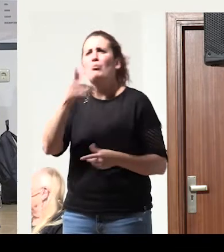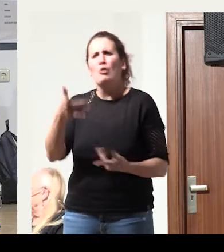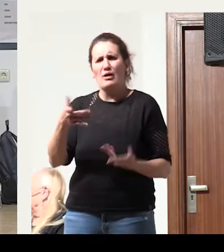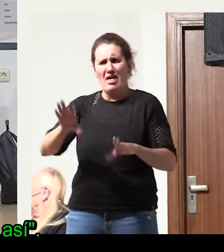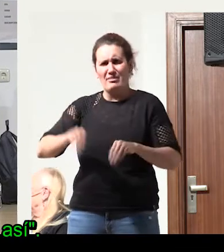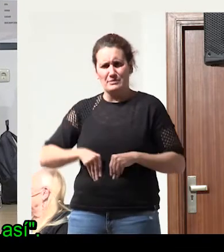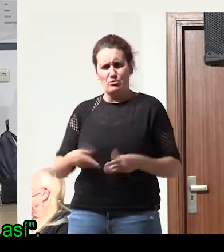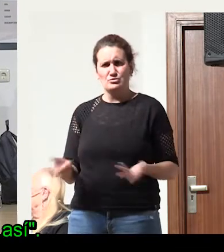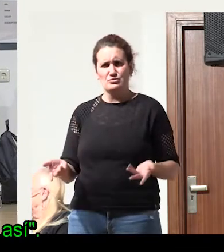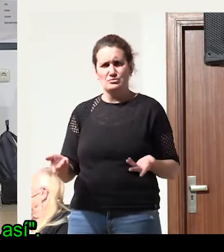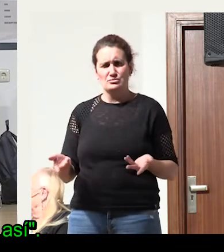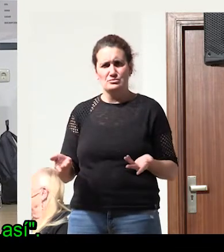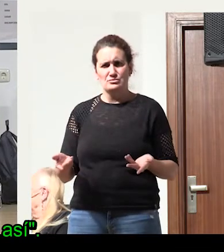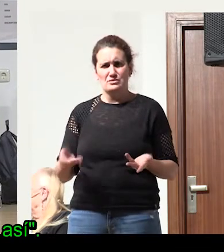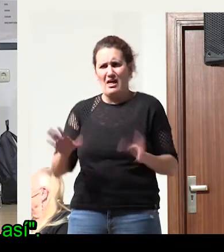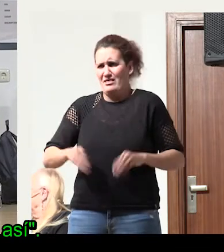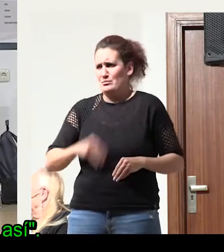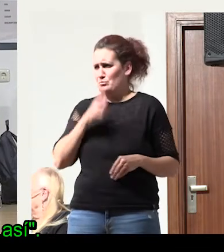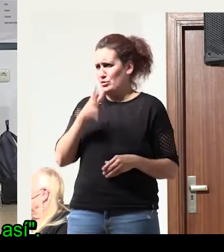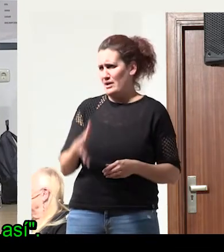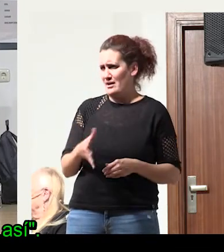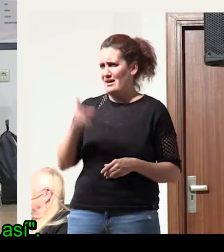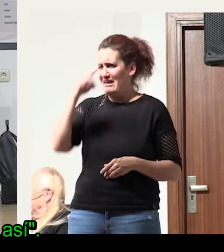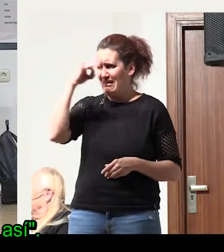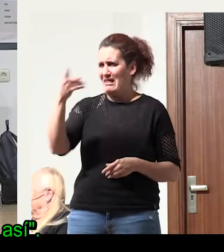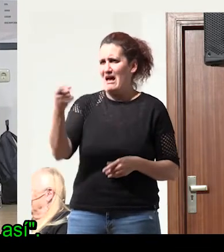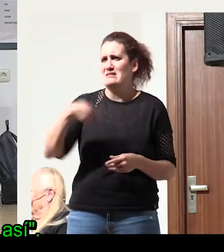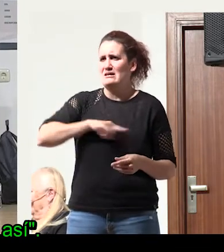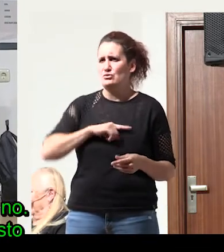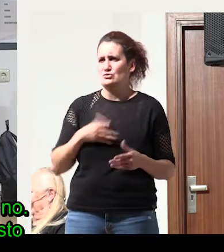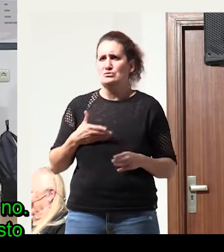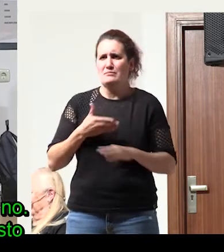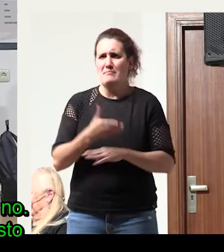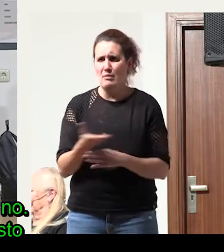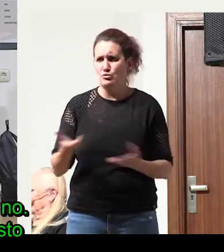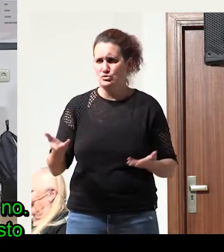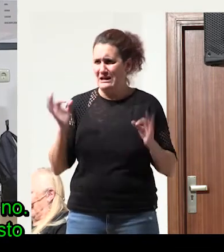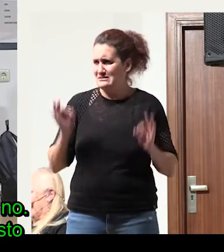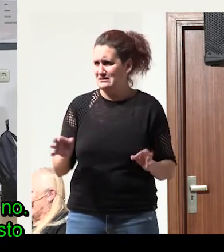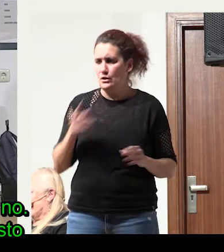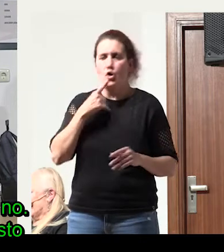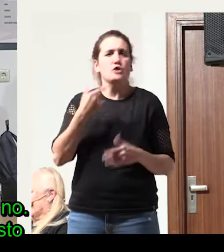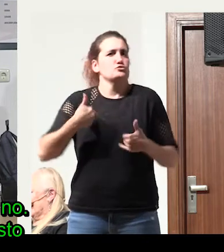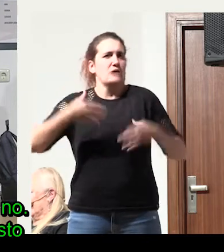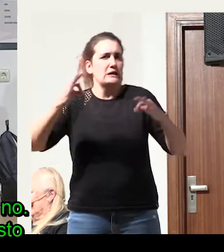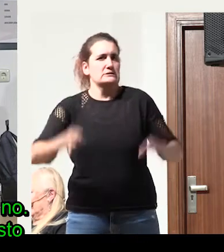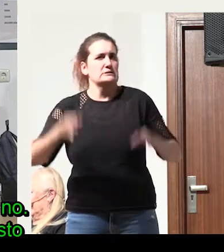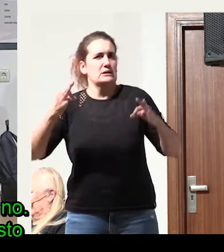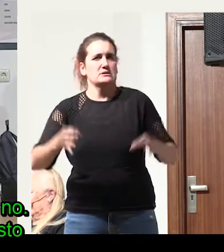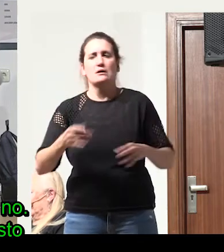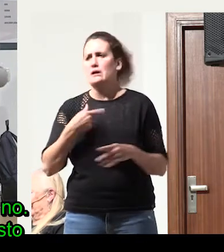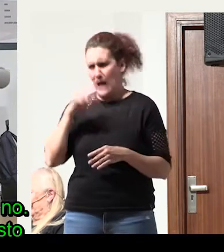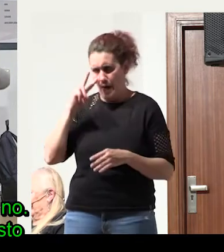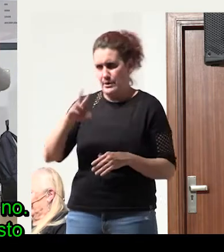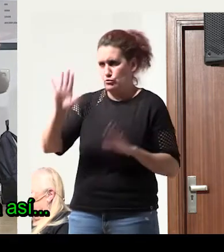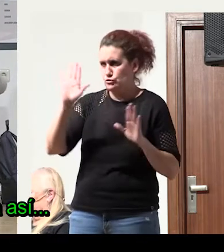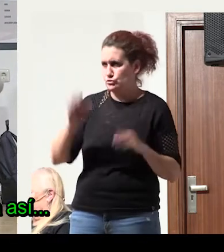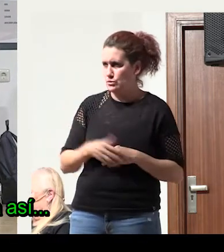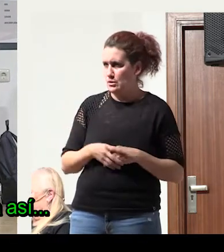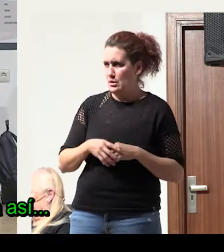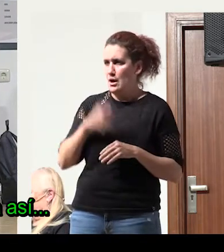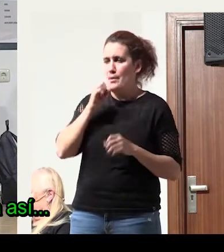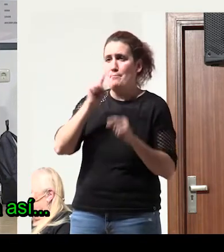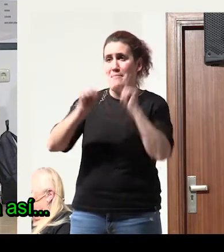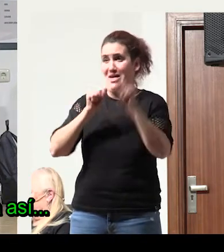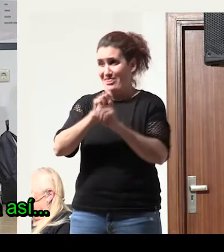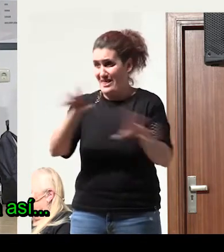¿Por qué aceptamos esto? O sea, esa idea de que vamos, no, es que esto va así. Bueno, va así, ya veremos a ver si va así o va no. Con la pandemia ya hemos visto que